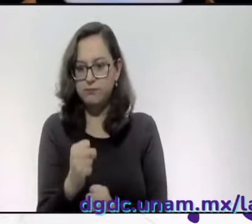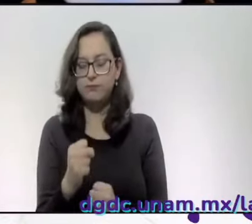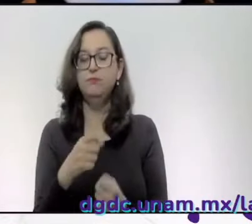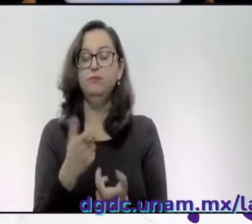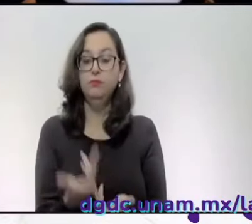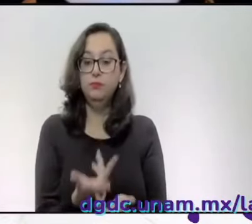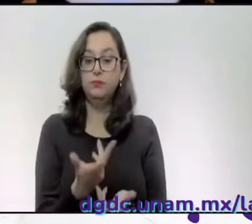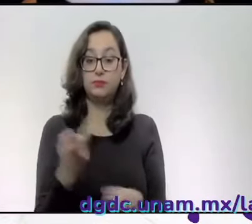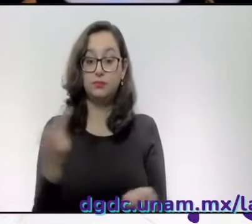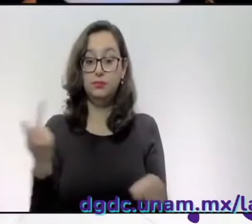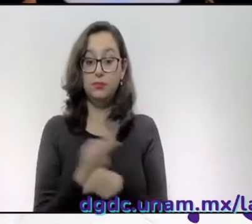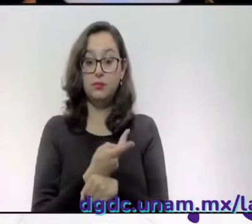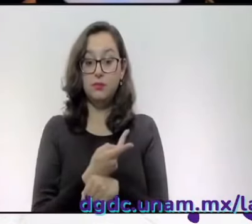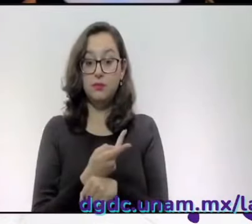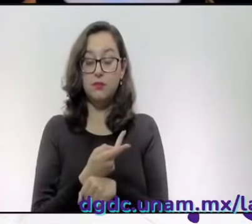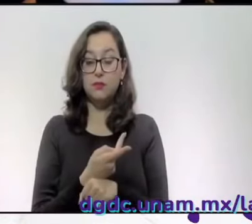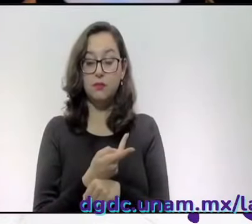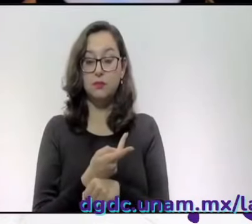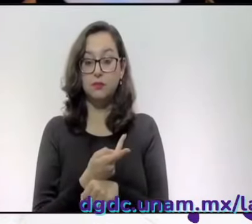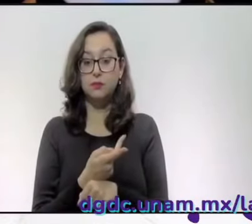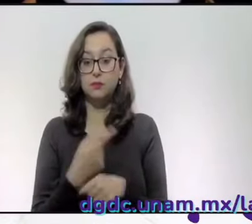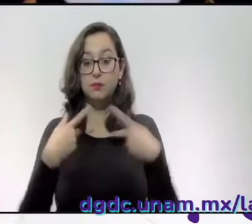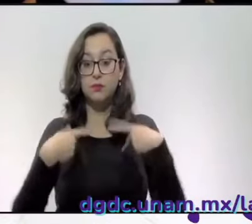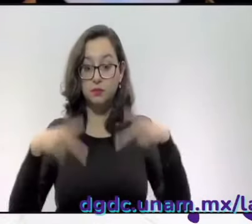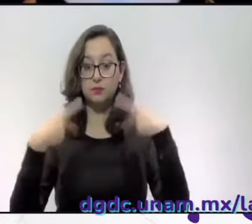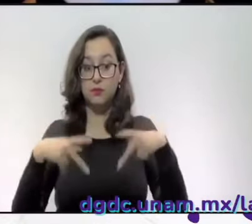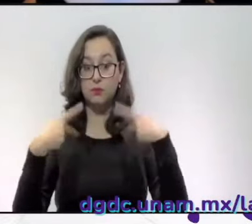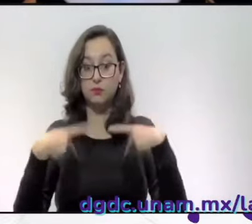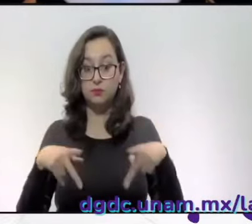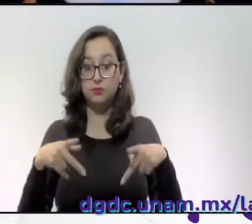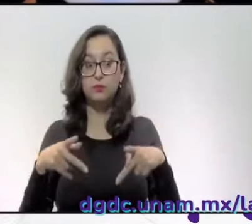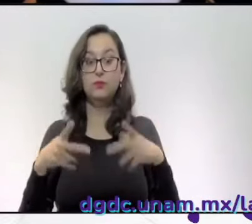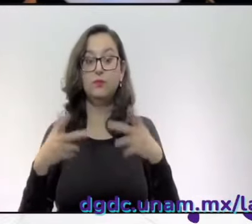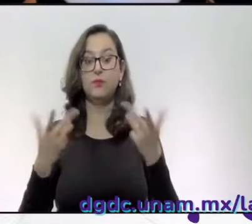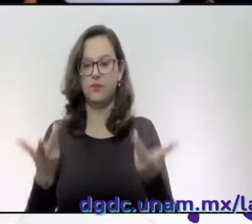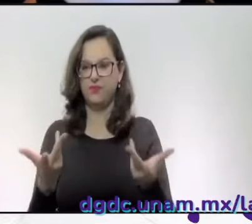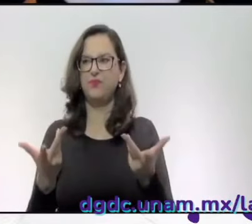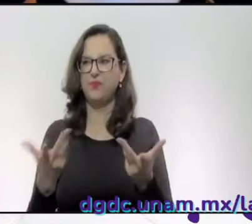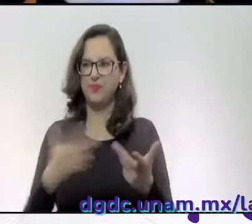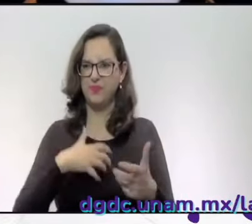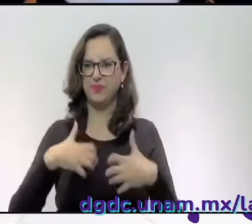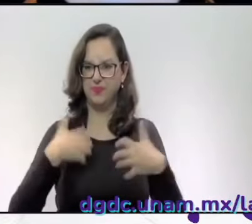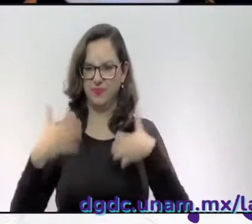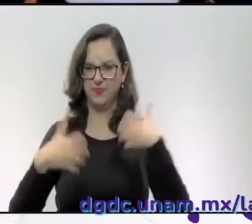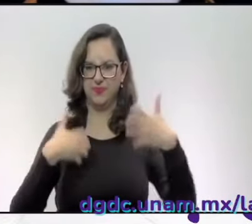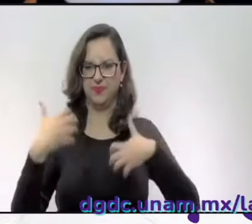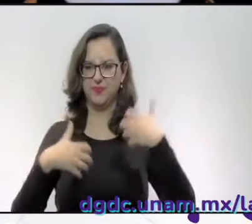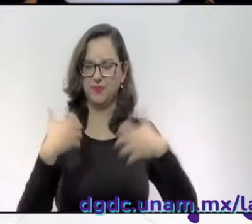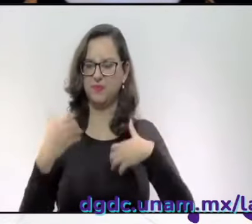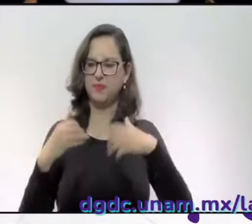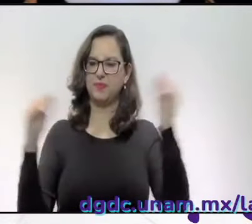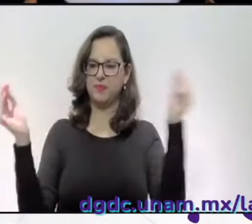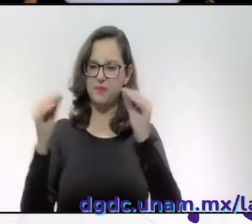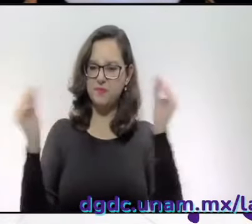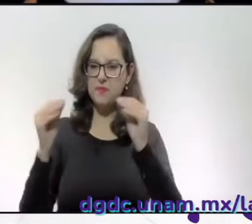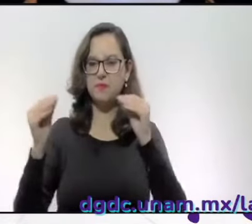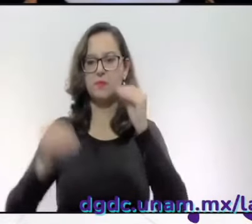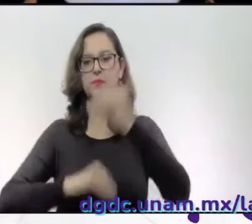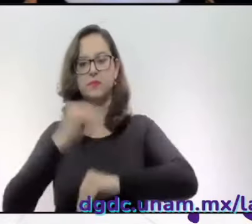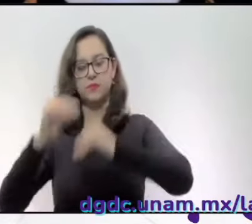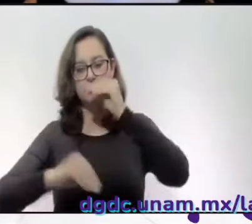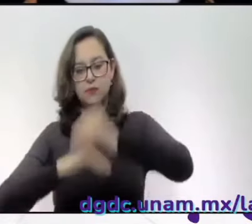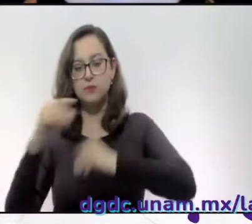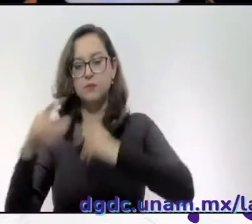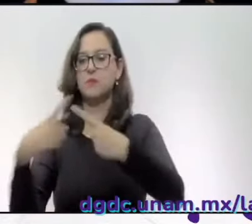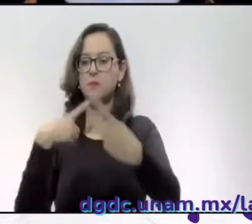parece ser que era una persona beligerante, ¿no? Que le gustaba la confrontación y le gustaba el debate. Y uno de sus debates en